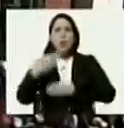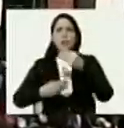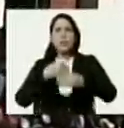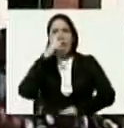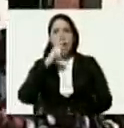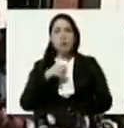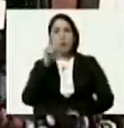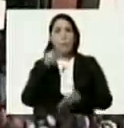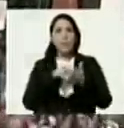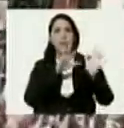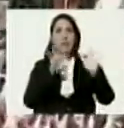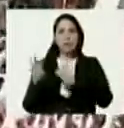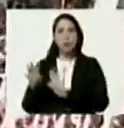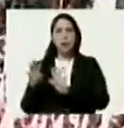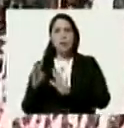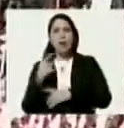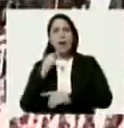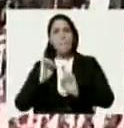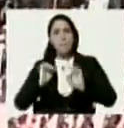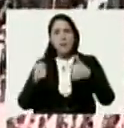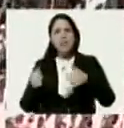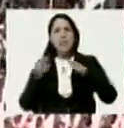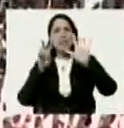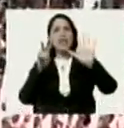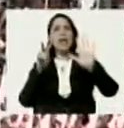lancé 7 líneas estratégicas.